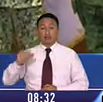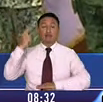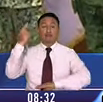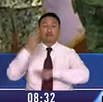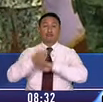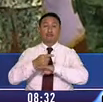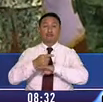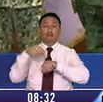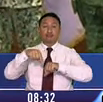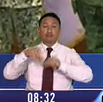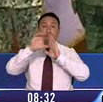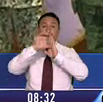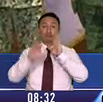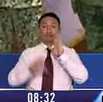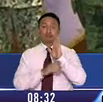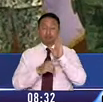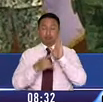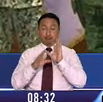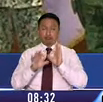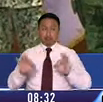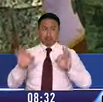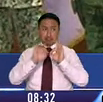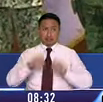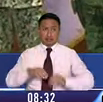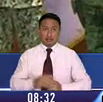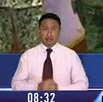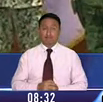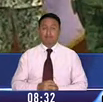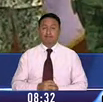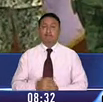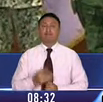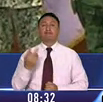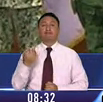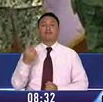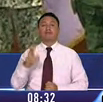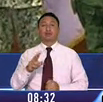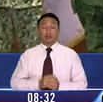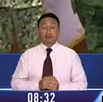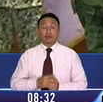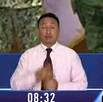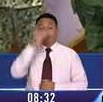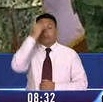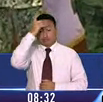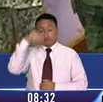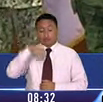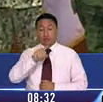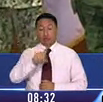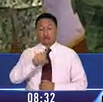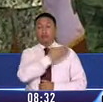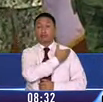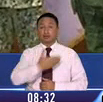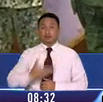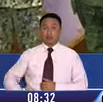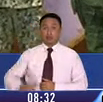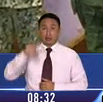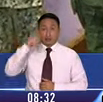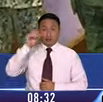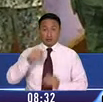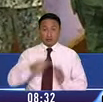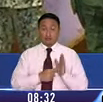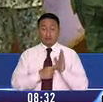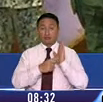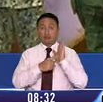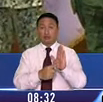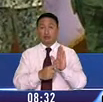Carta Fundamental. De igual manera, la decisión del señor Presidente Constitucional de la República